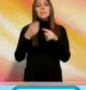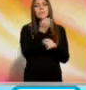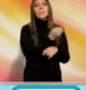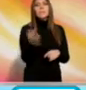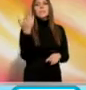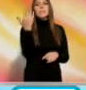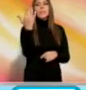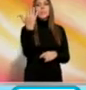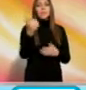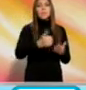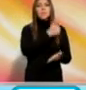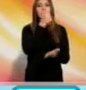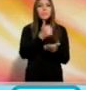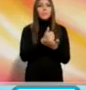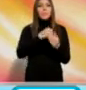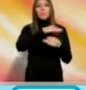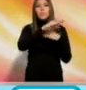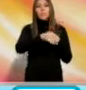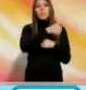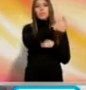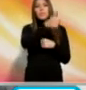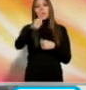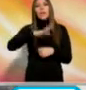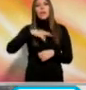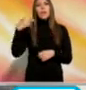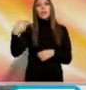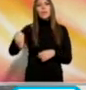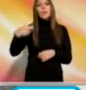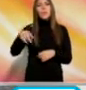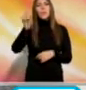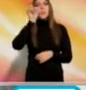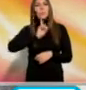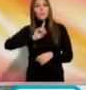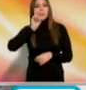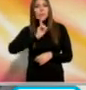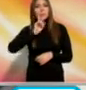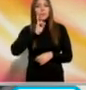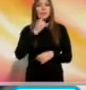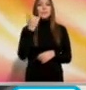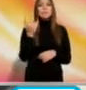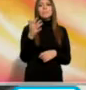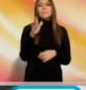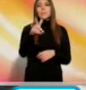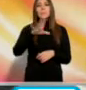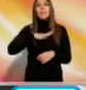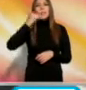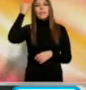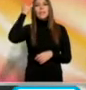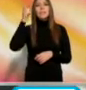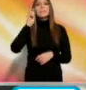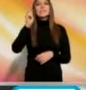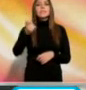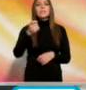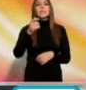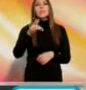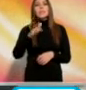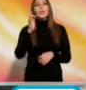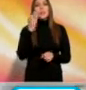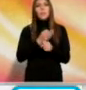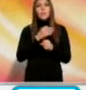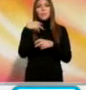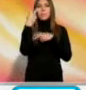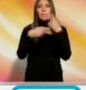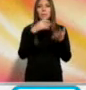ciudades que tienen todas nombre de mujer, y para que tengamos una idea de qué se trata, qué les parece,